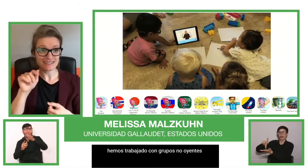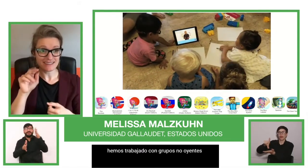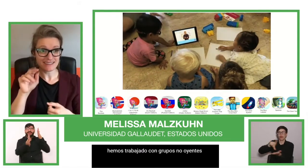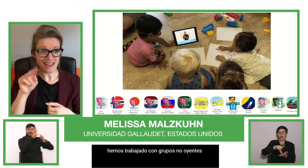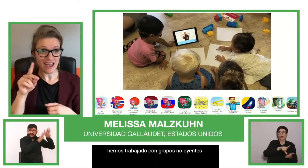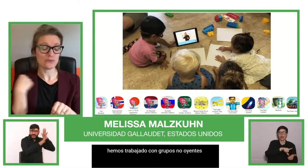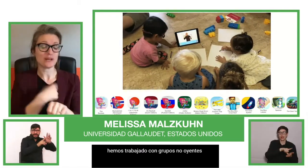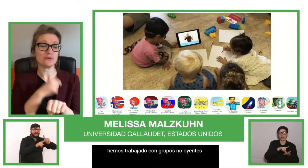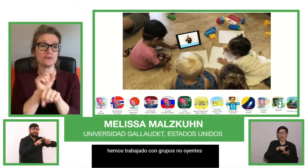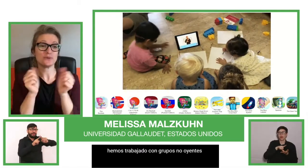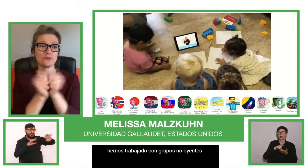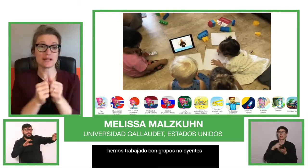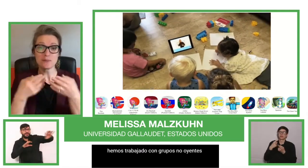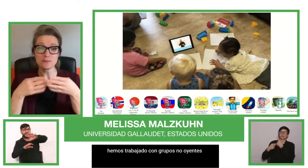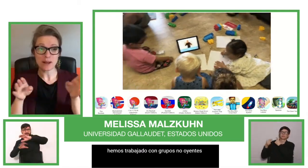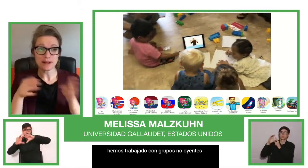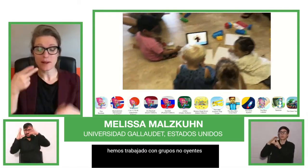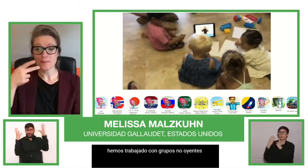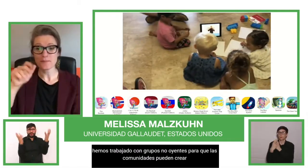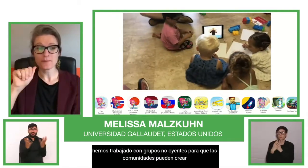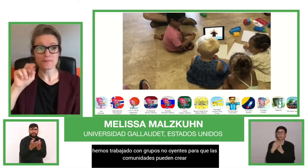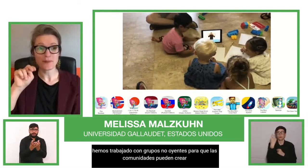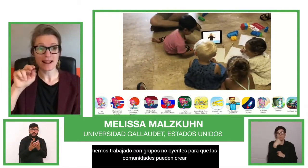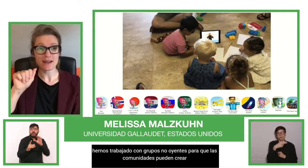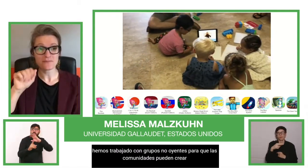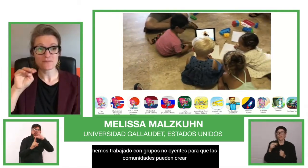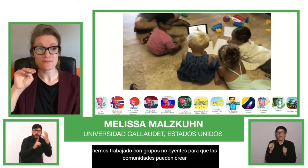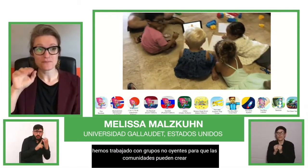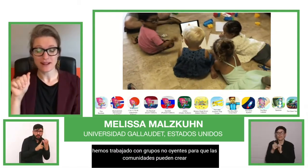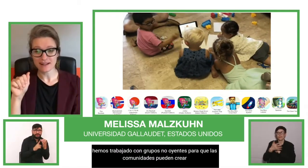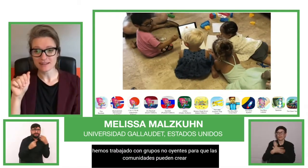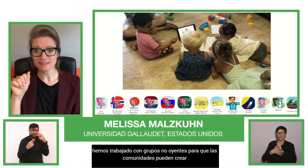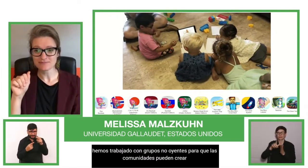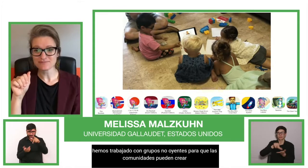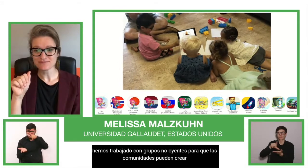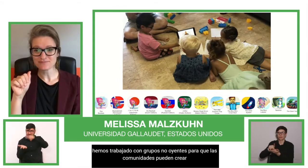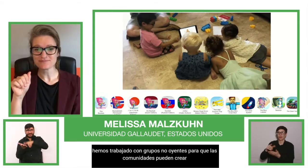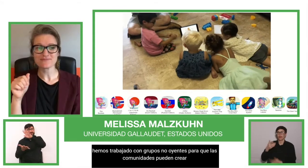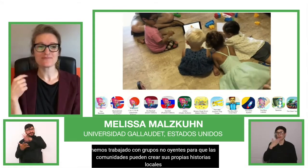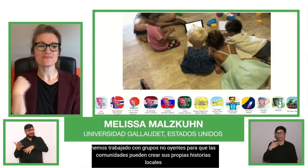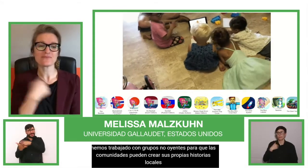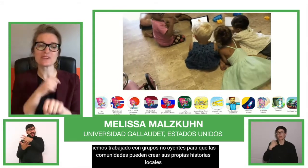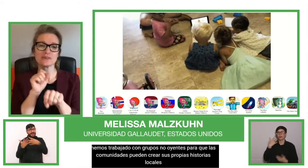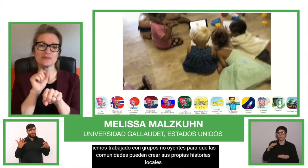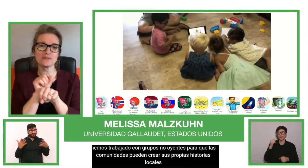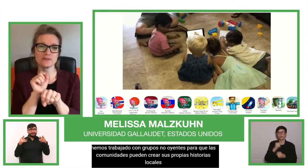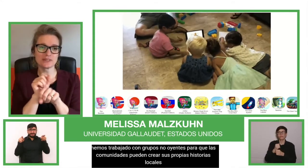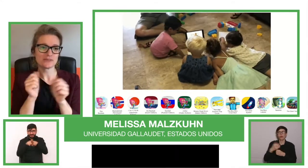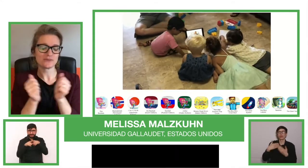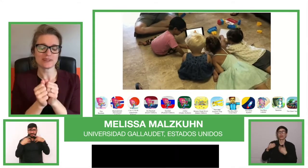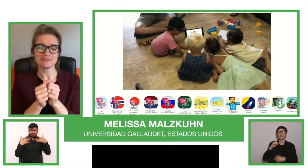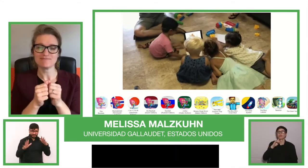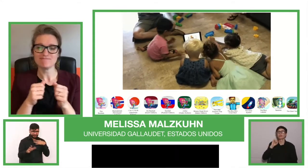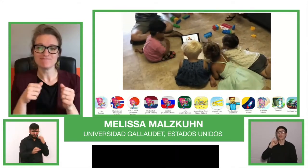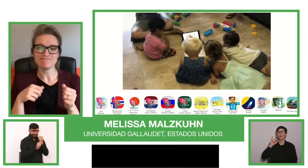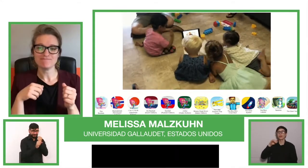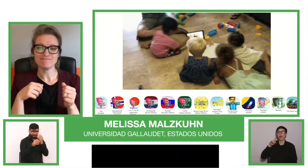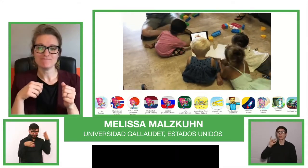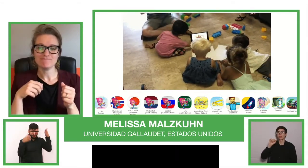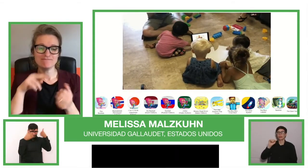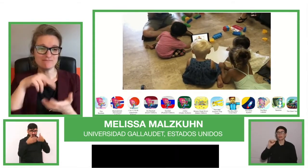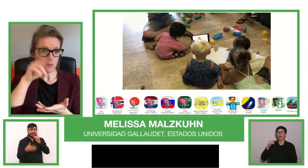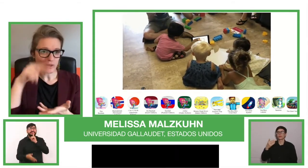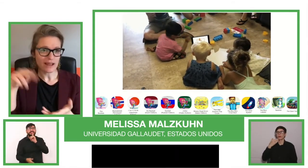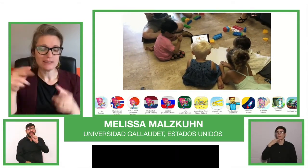de señas, en idioma local. Hemos trabajado en Tailandia también, y también hemos trabajado en